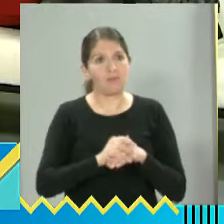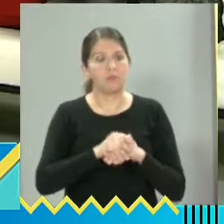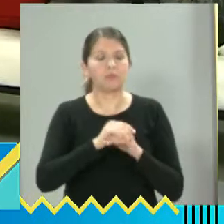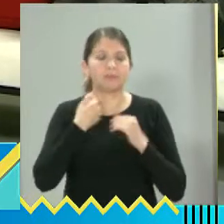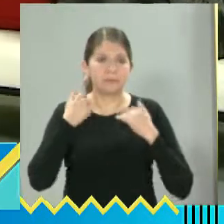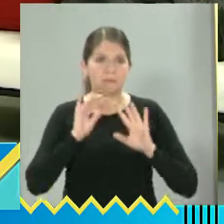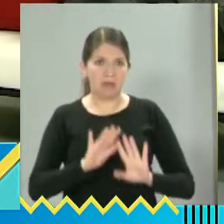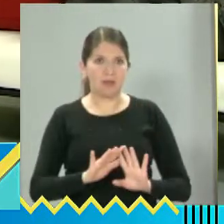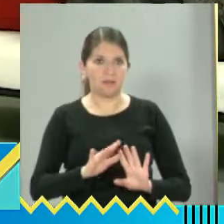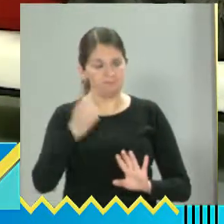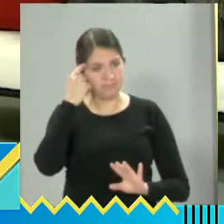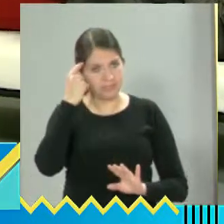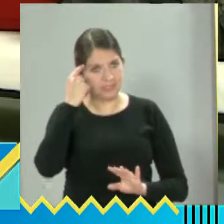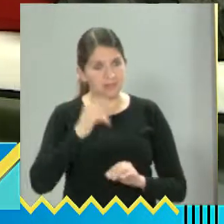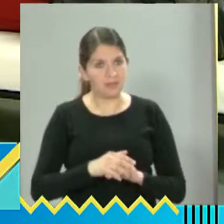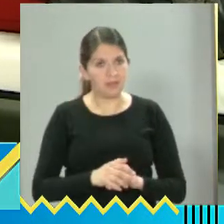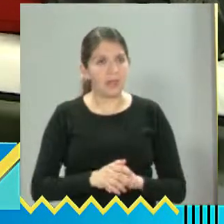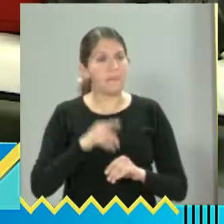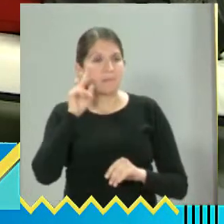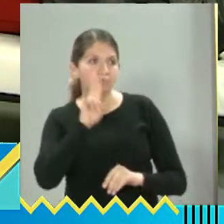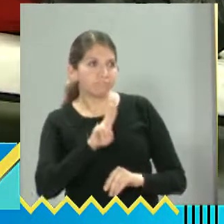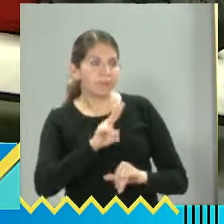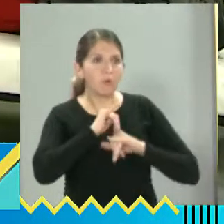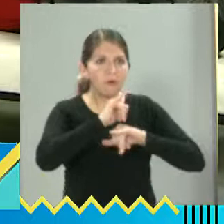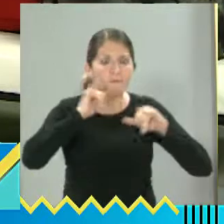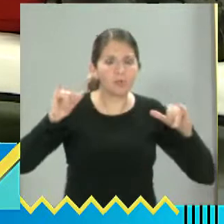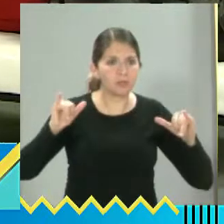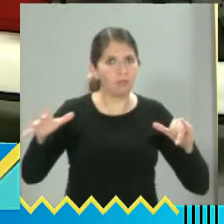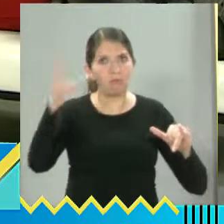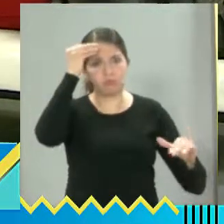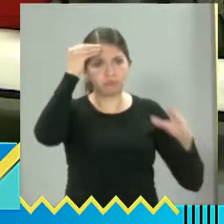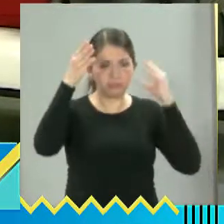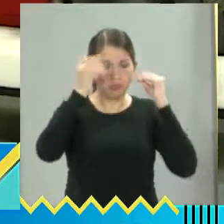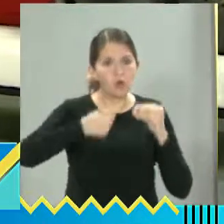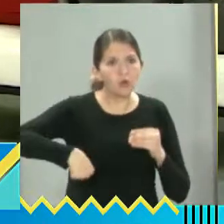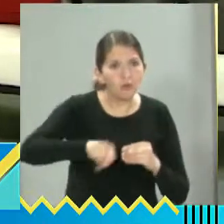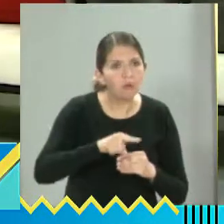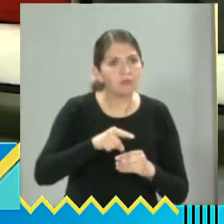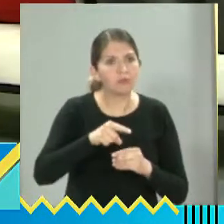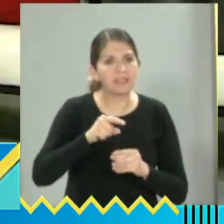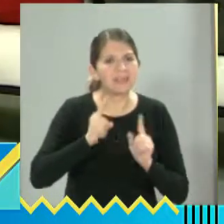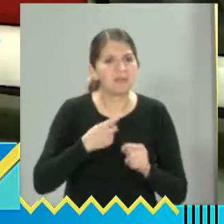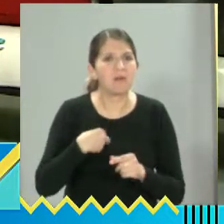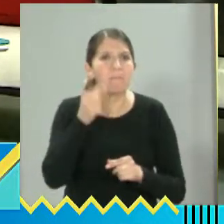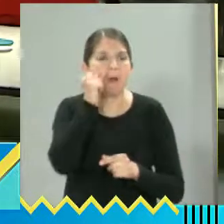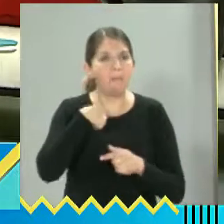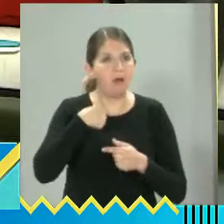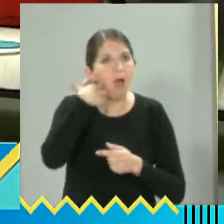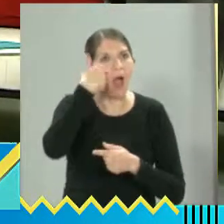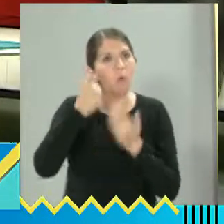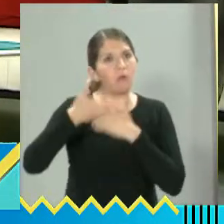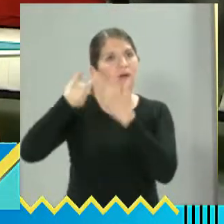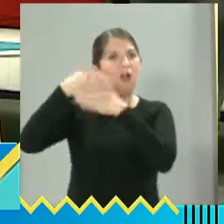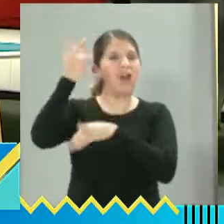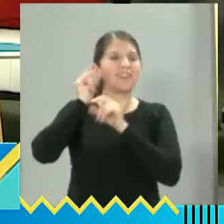recién, esta disponibilidad de información. Nuestros padres y nosotros, varias generaciones, ya hemos pasado por esto.